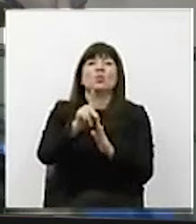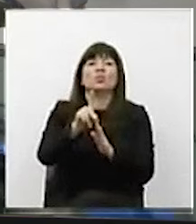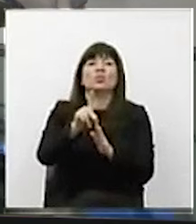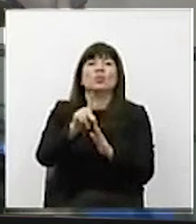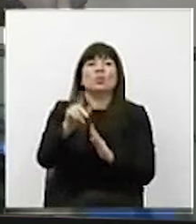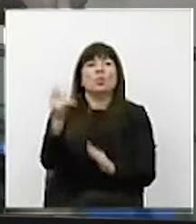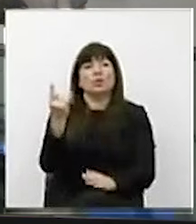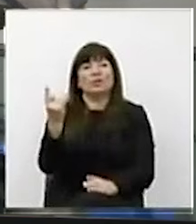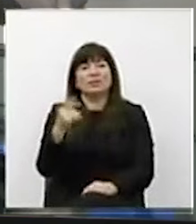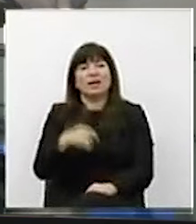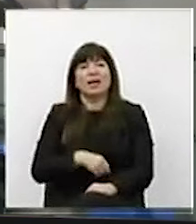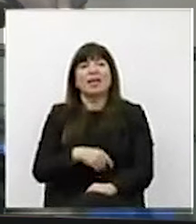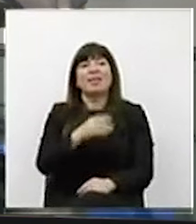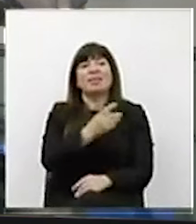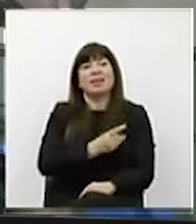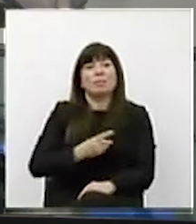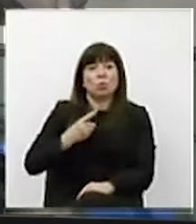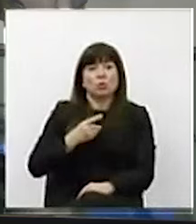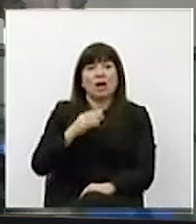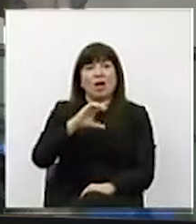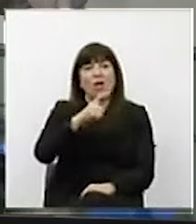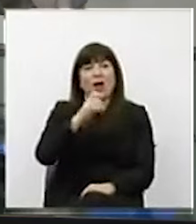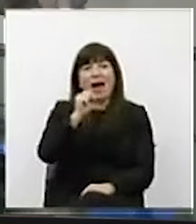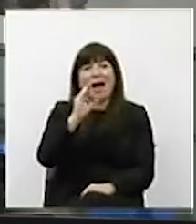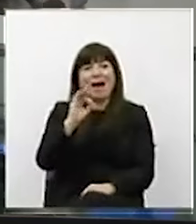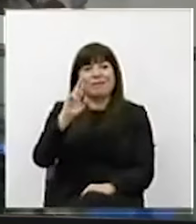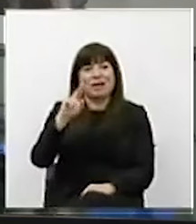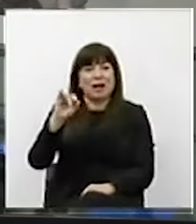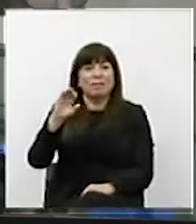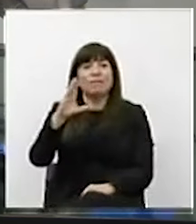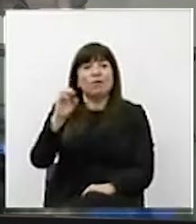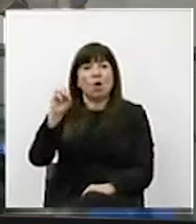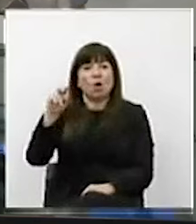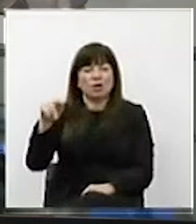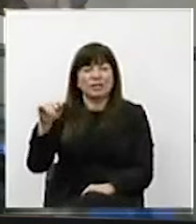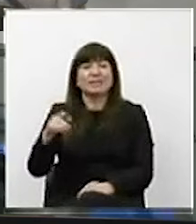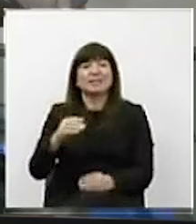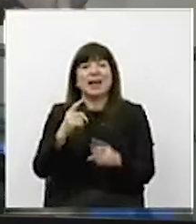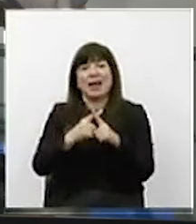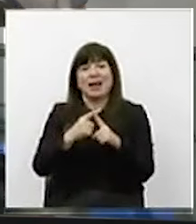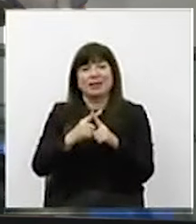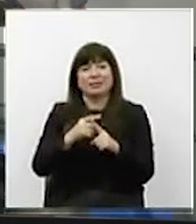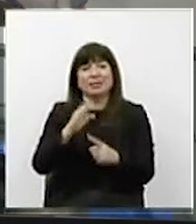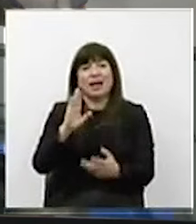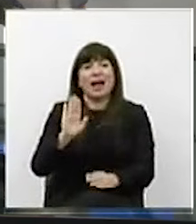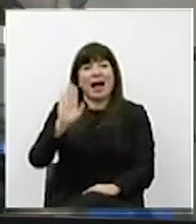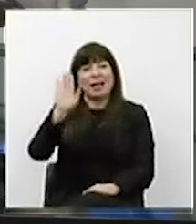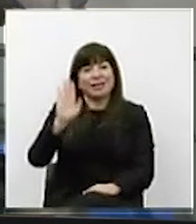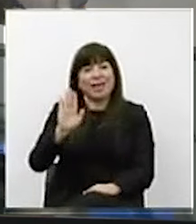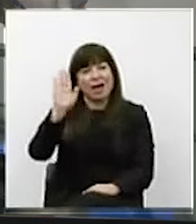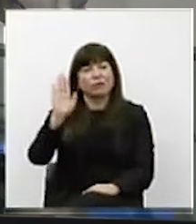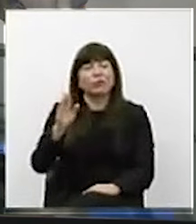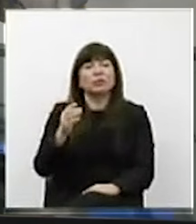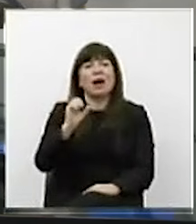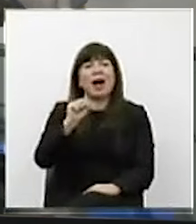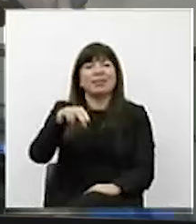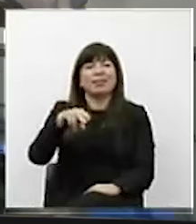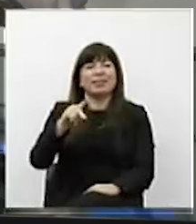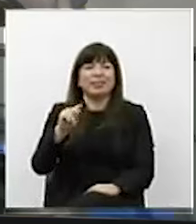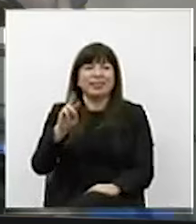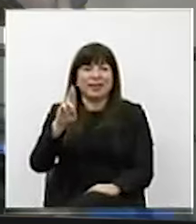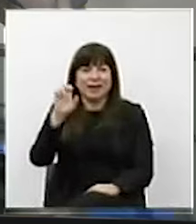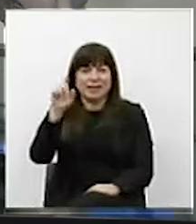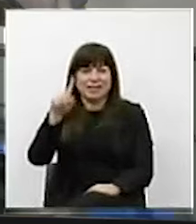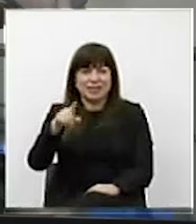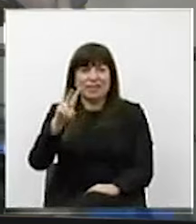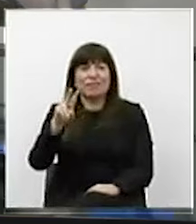al diputado Gabriel Boric y al ex ministro y ex candidato, me refiero, Andrés Velasco. Así que muchas gracias de nuevo, realmente le